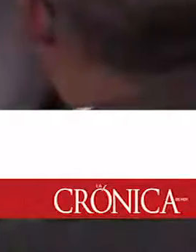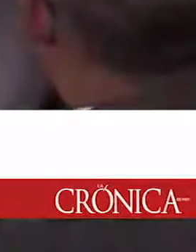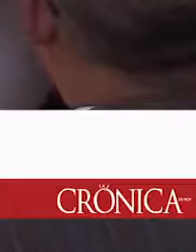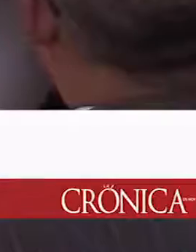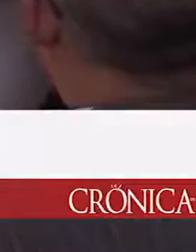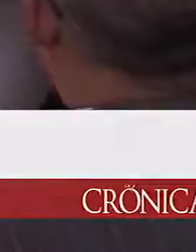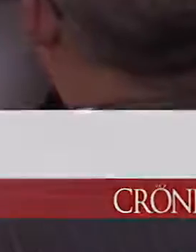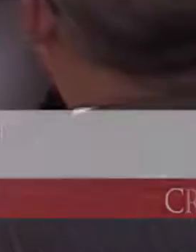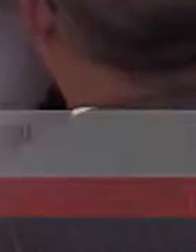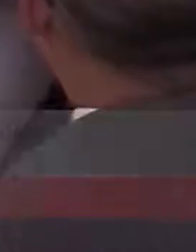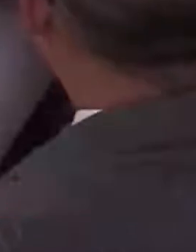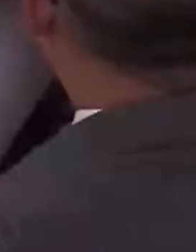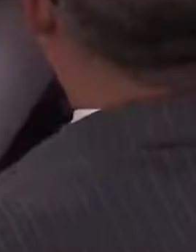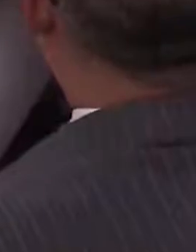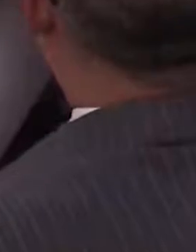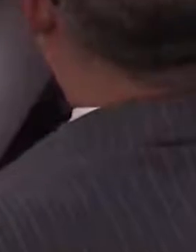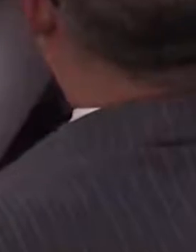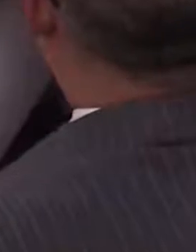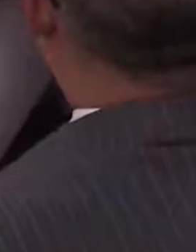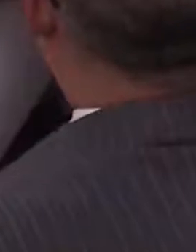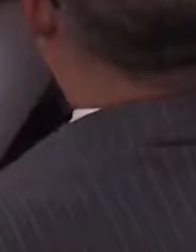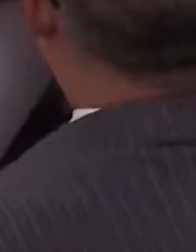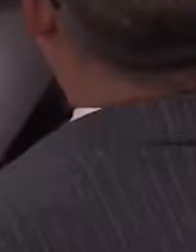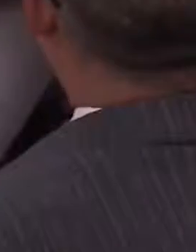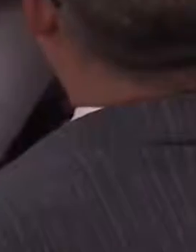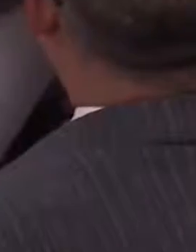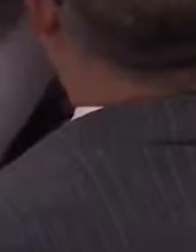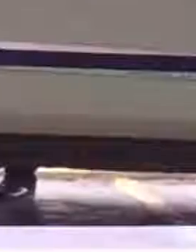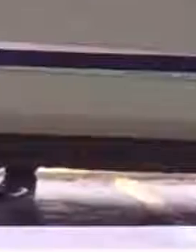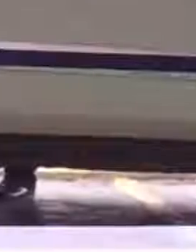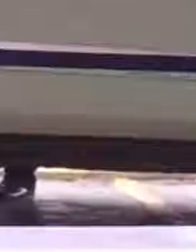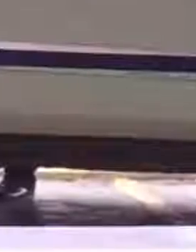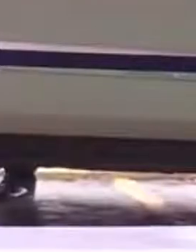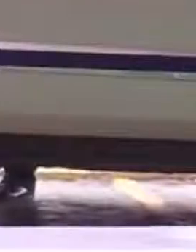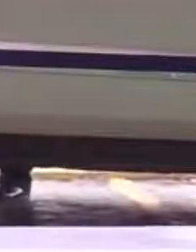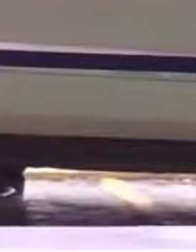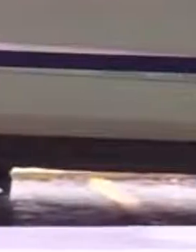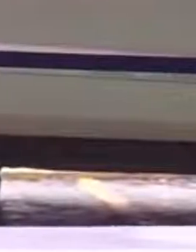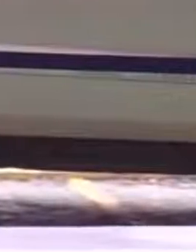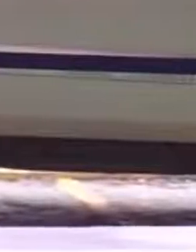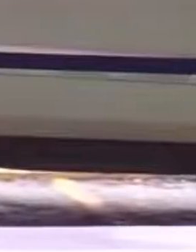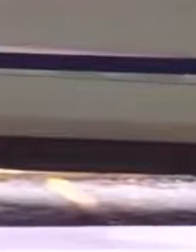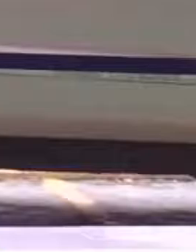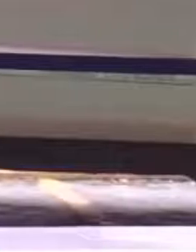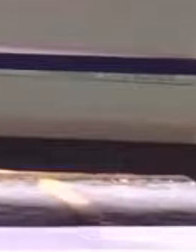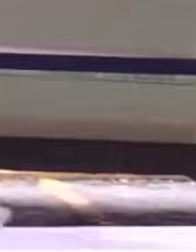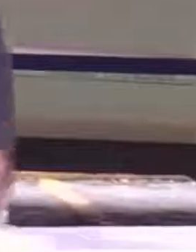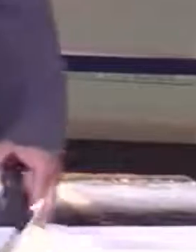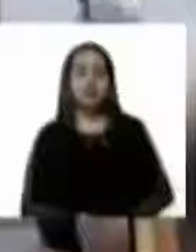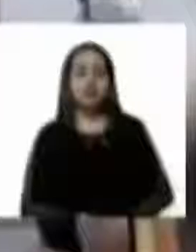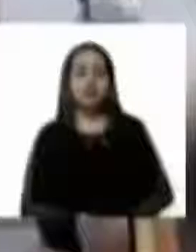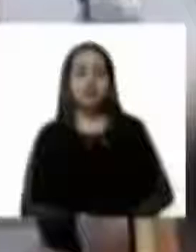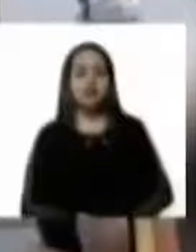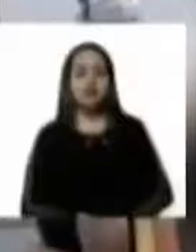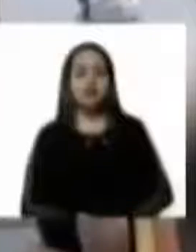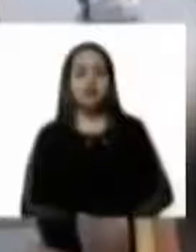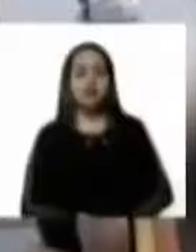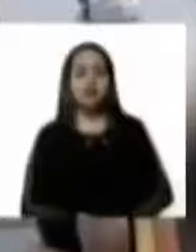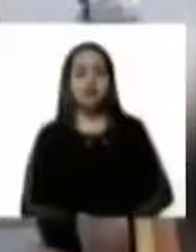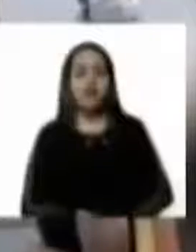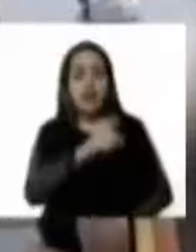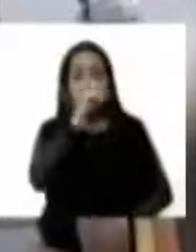El mandatario lanzó una propuesta en el Panteón Nacional vestido de blanco, en la que dejó puerta abierta su salida. En el